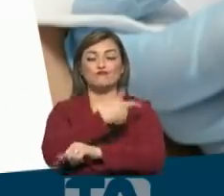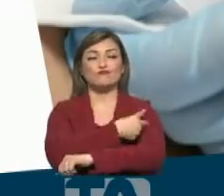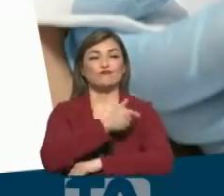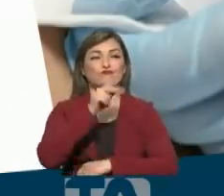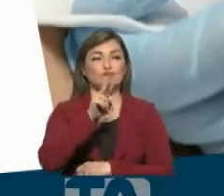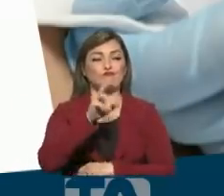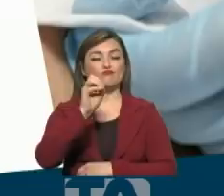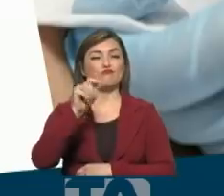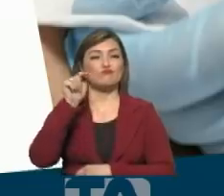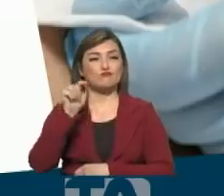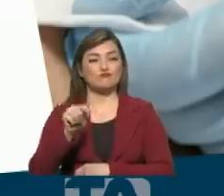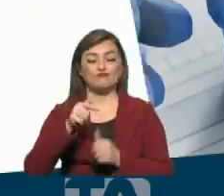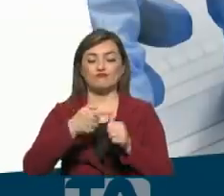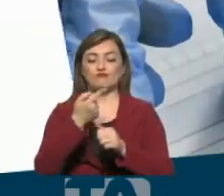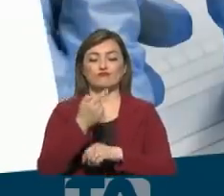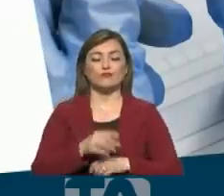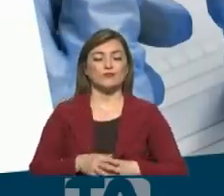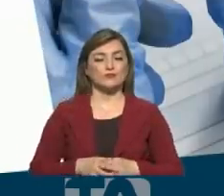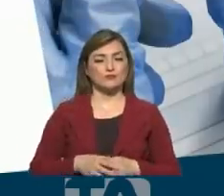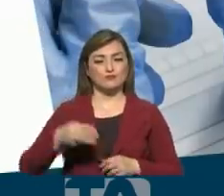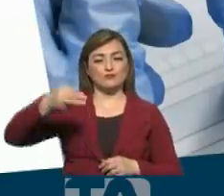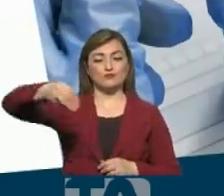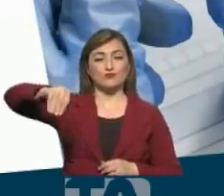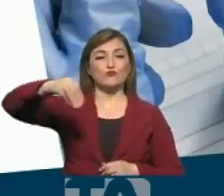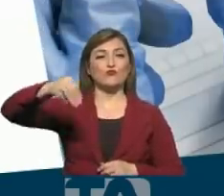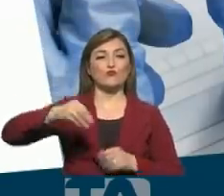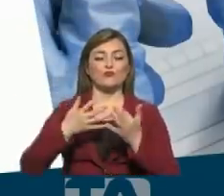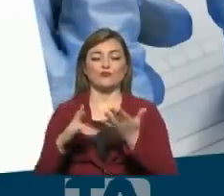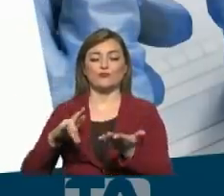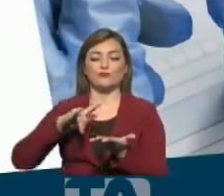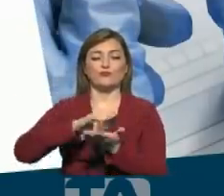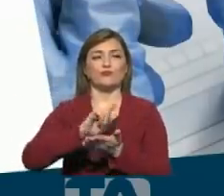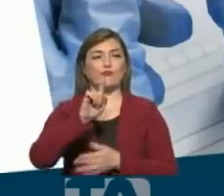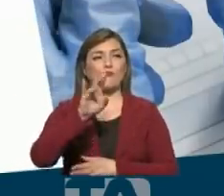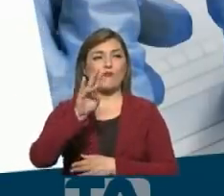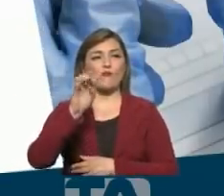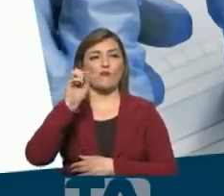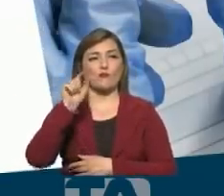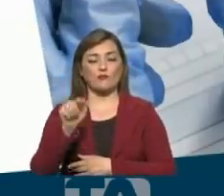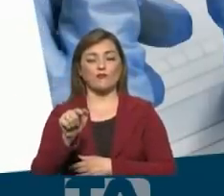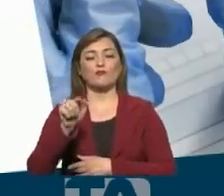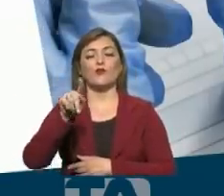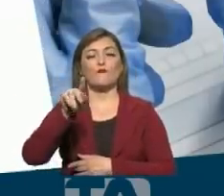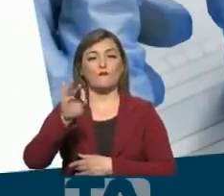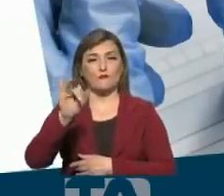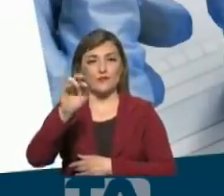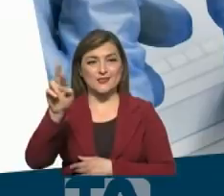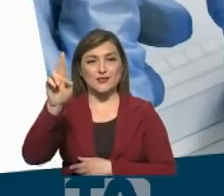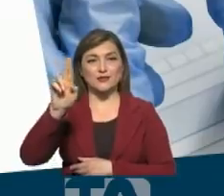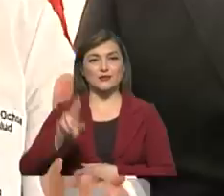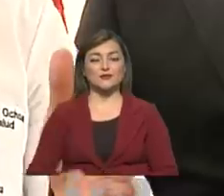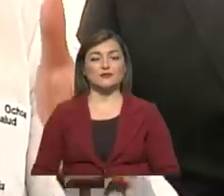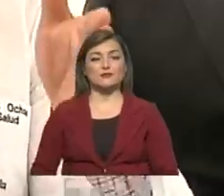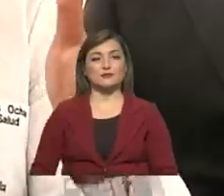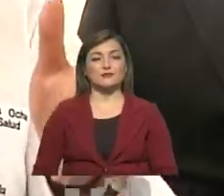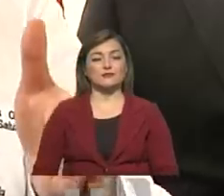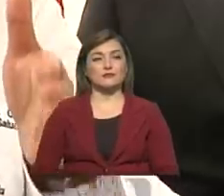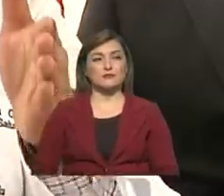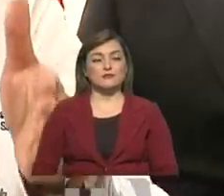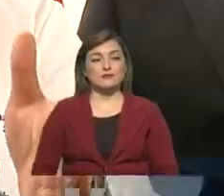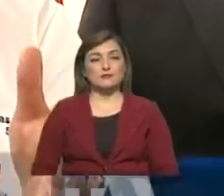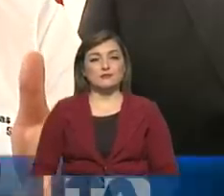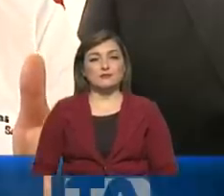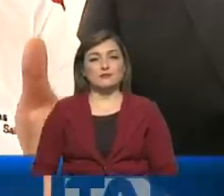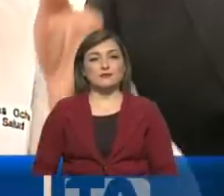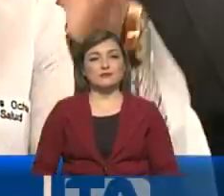y 200.000 para la primera. El miércoles se espera que lleguen 170.000 dosis más provenientes de Pfizer. Vamos a